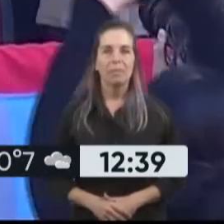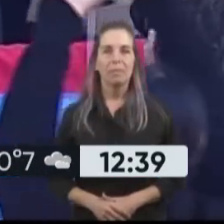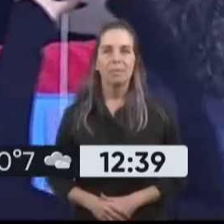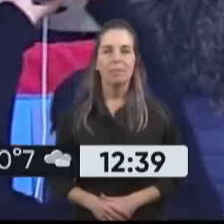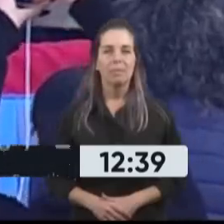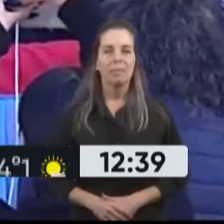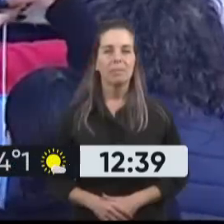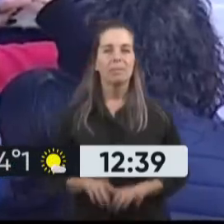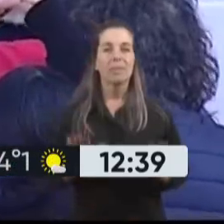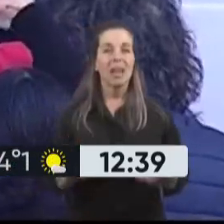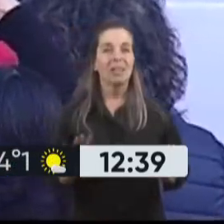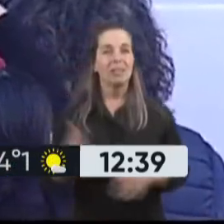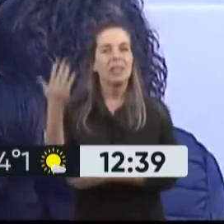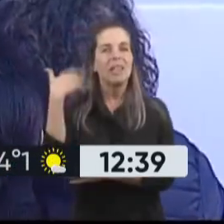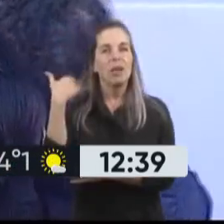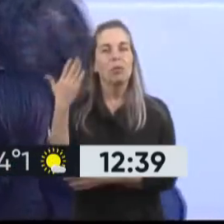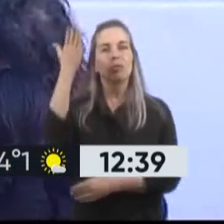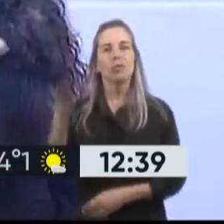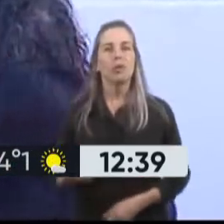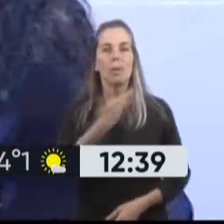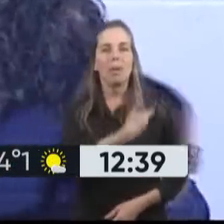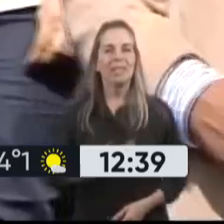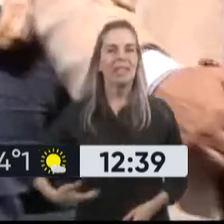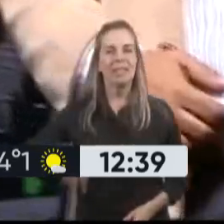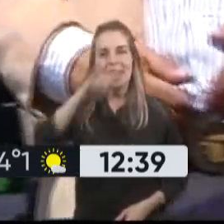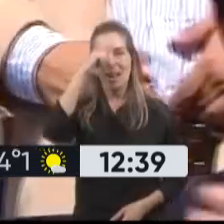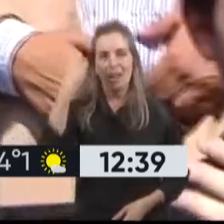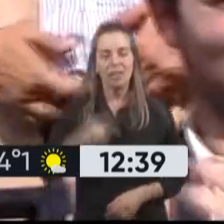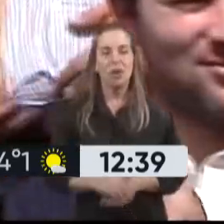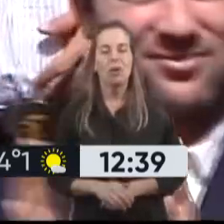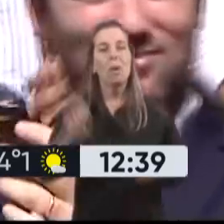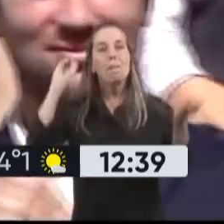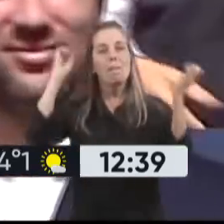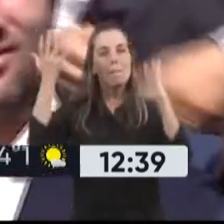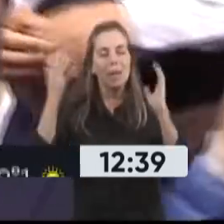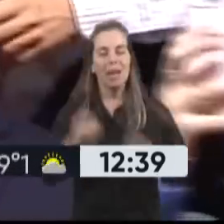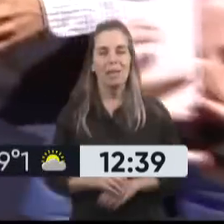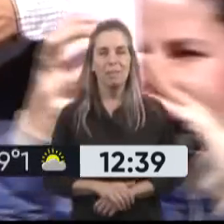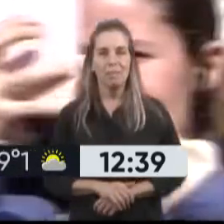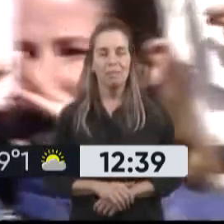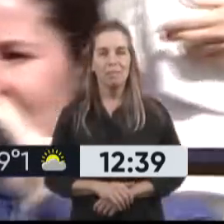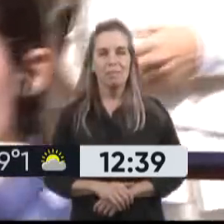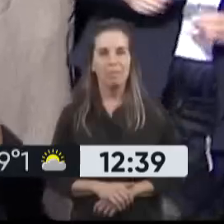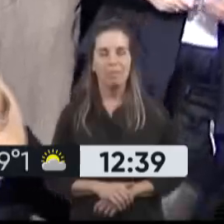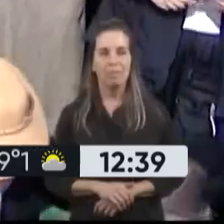Han sido las palabras del señor presidente de la Nación, doctor Javier Milei.